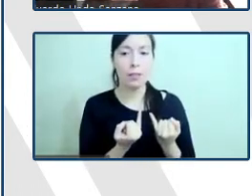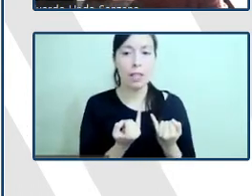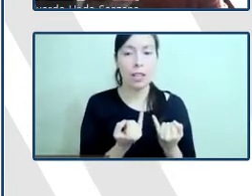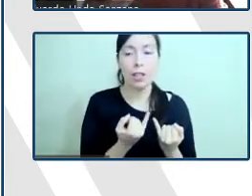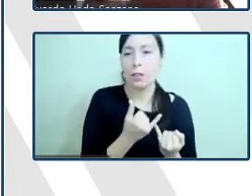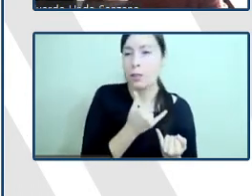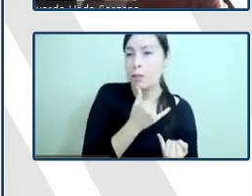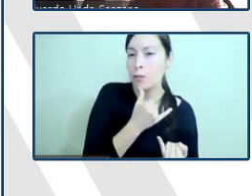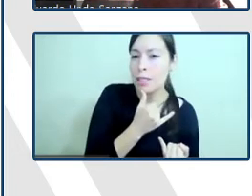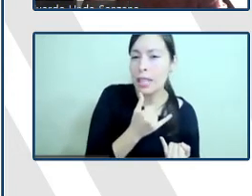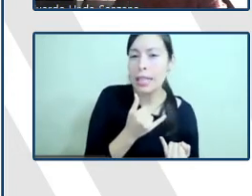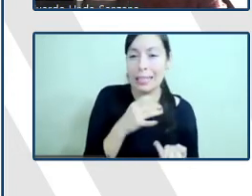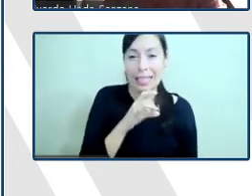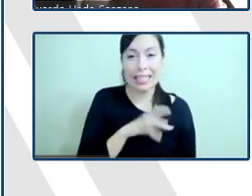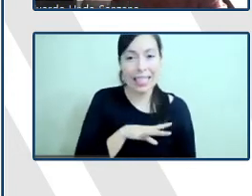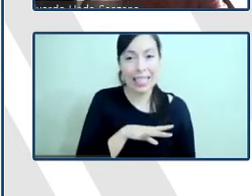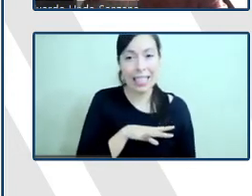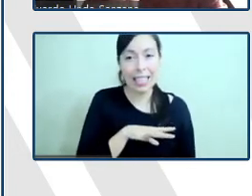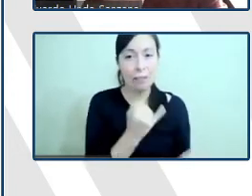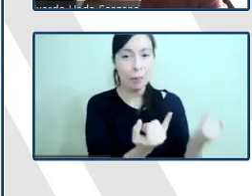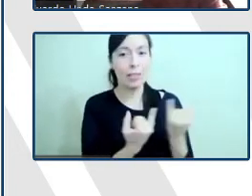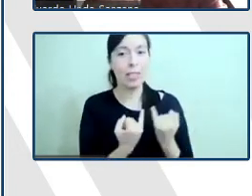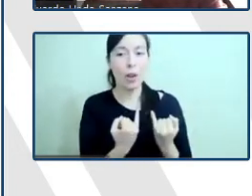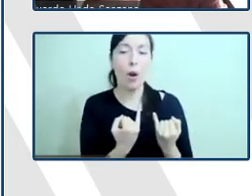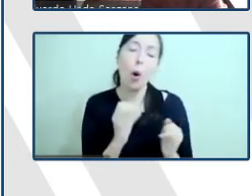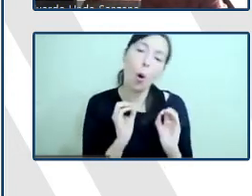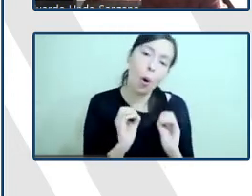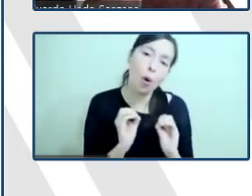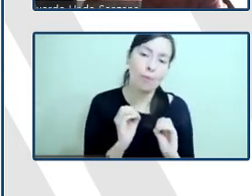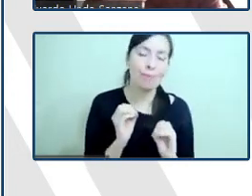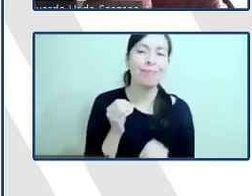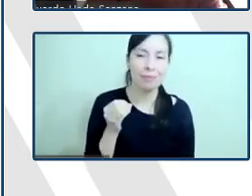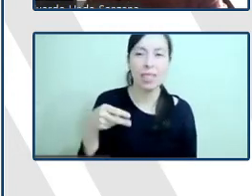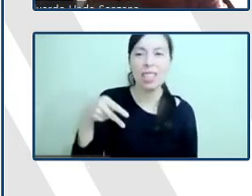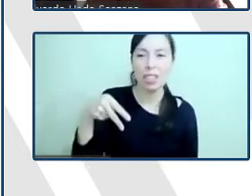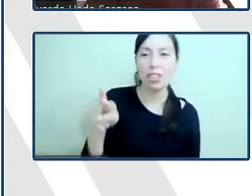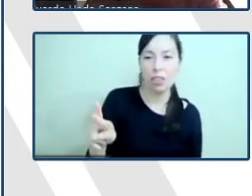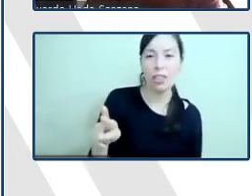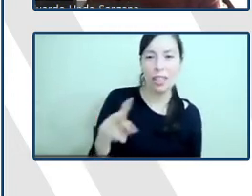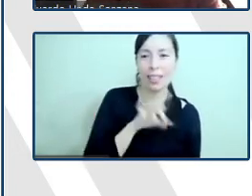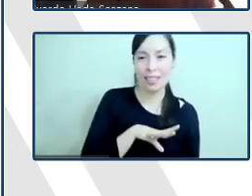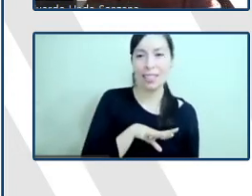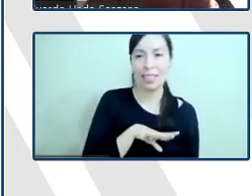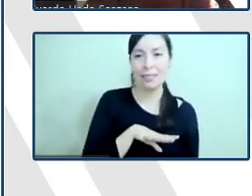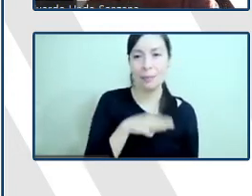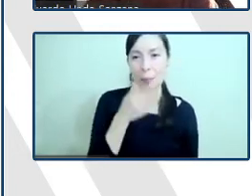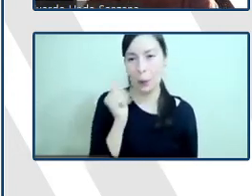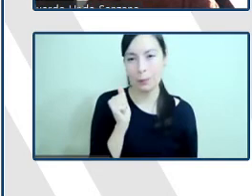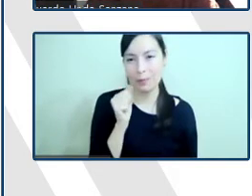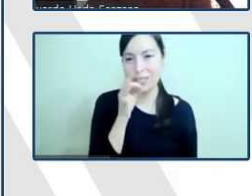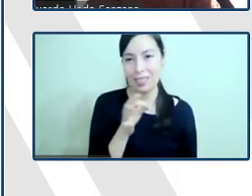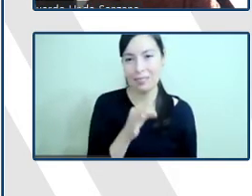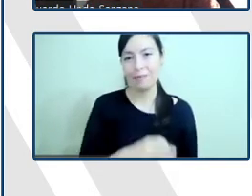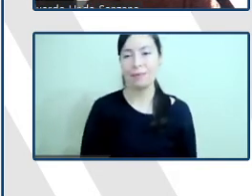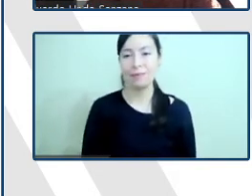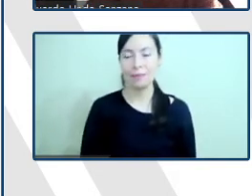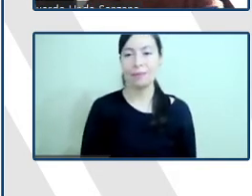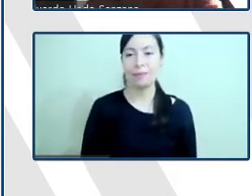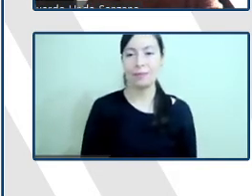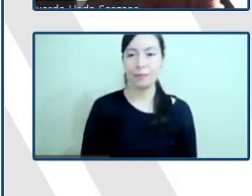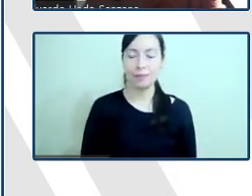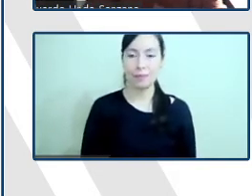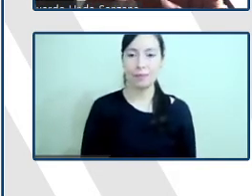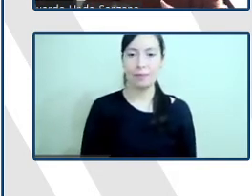debía haber dicho en Chile, tal vez por lo menos en el norte de Chile. Esa sería la expresión rigurosa que tendríamos que usar